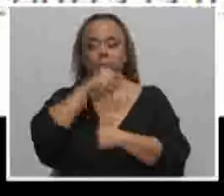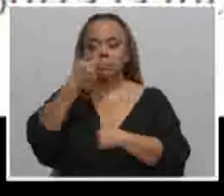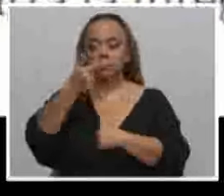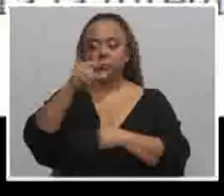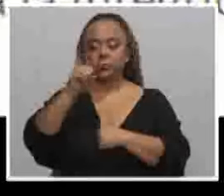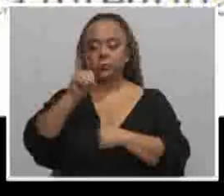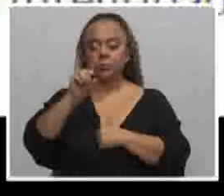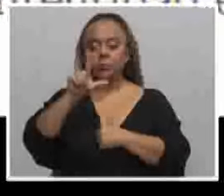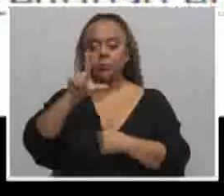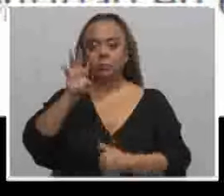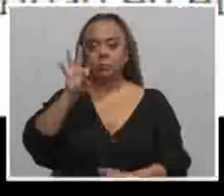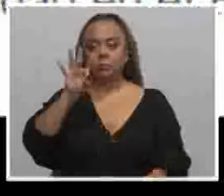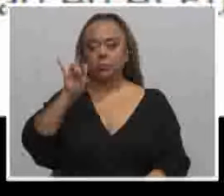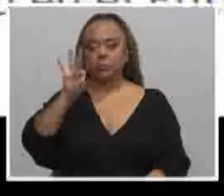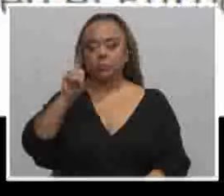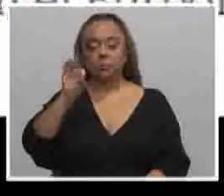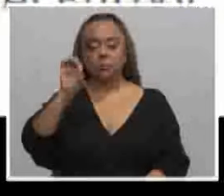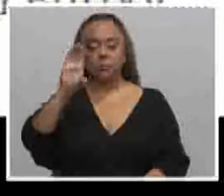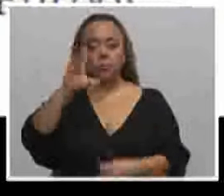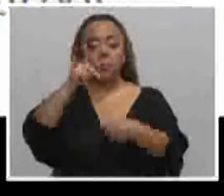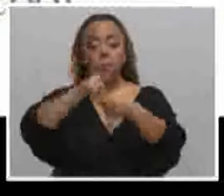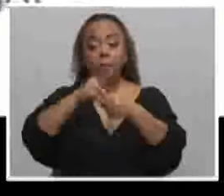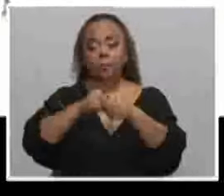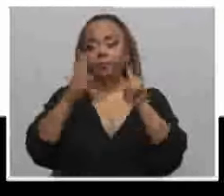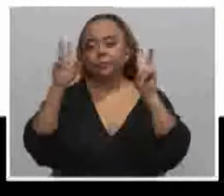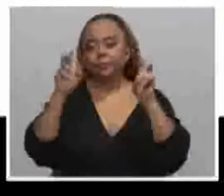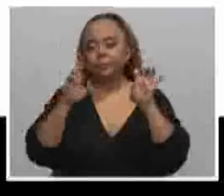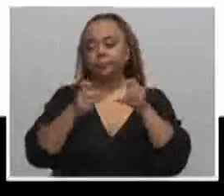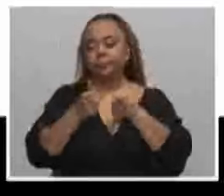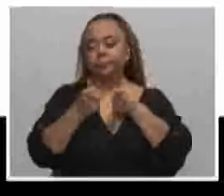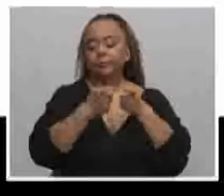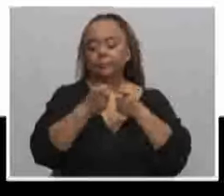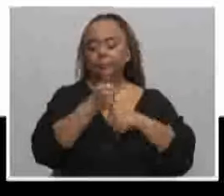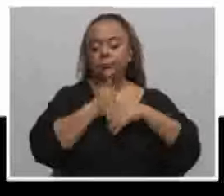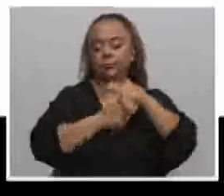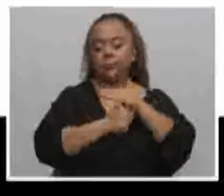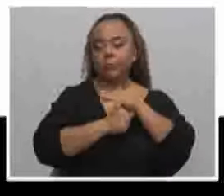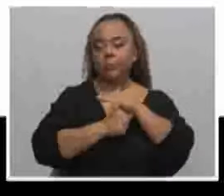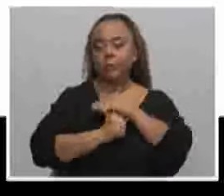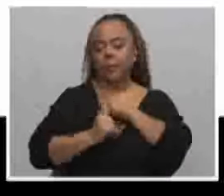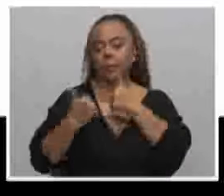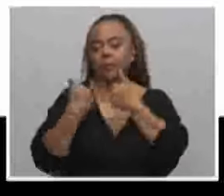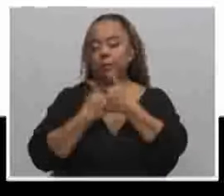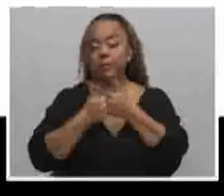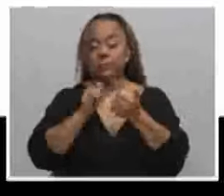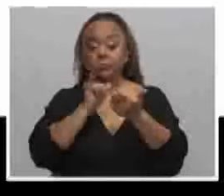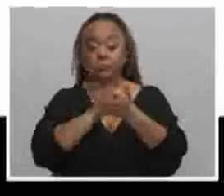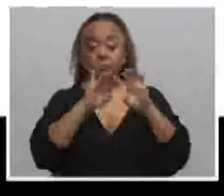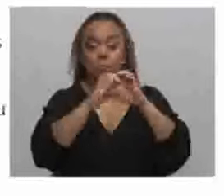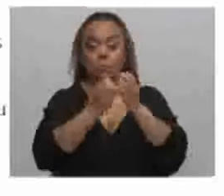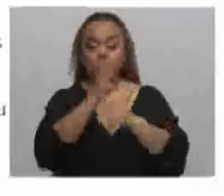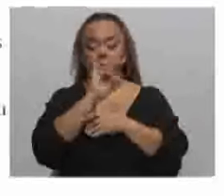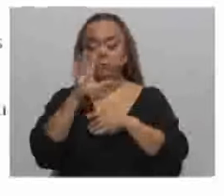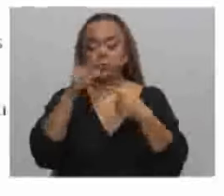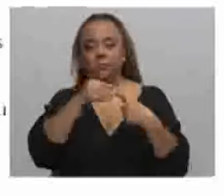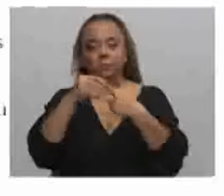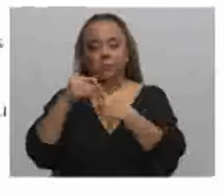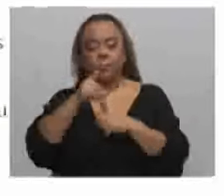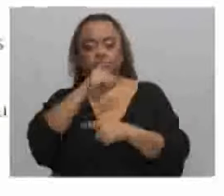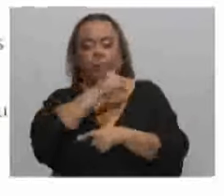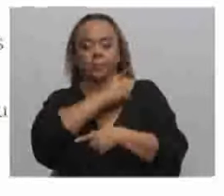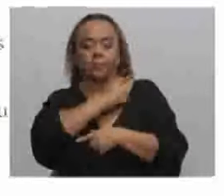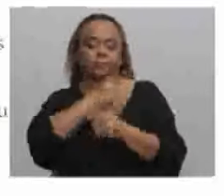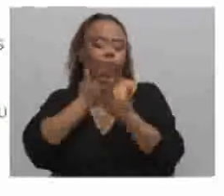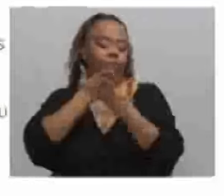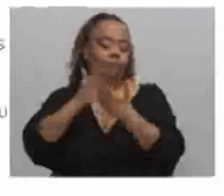Golfito FC participaron supuestamente en amaños de partidos, lo que deja al club y sus principales dirigentes